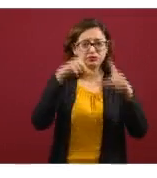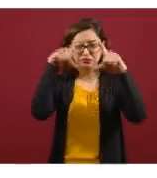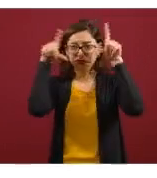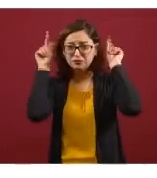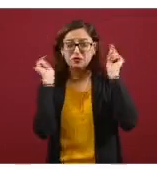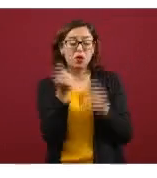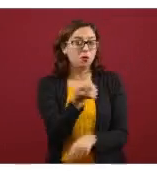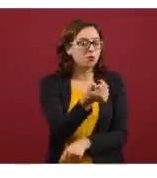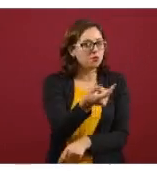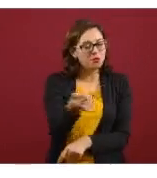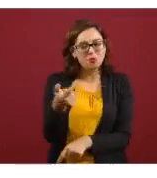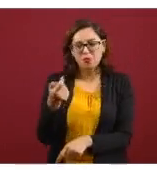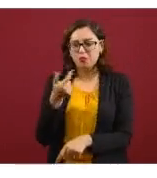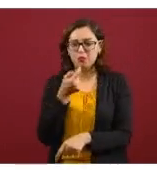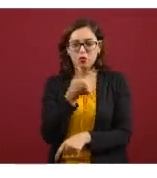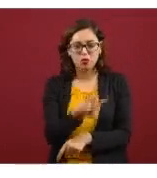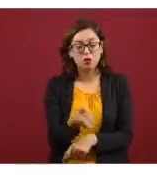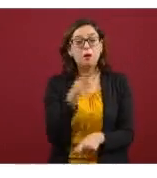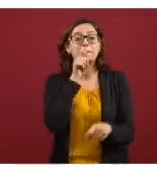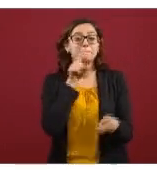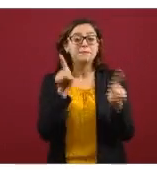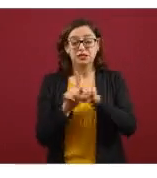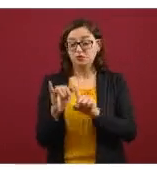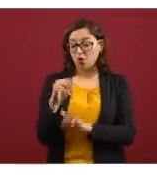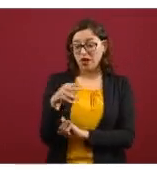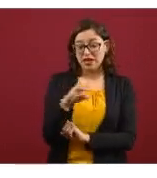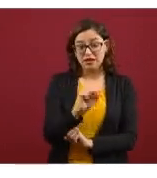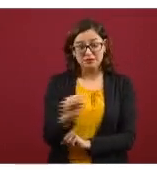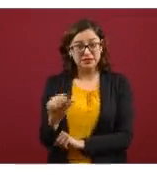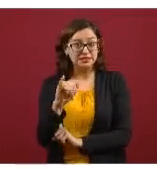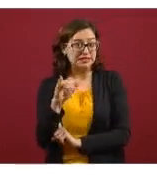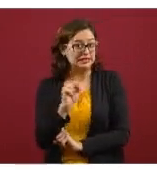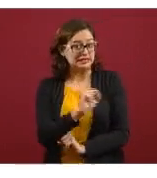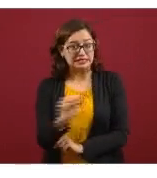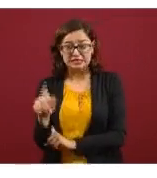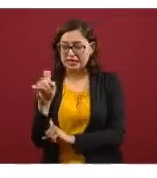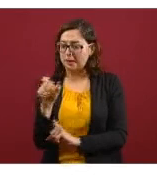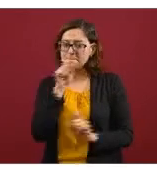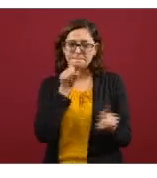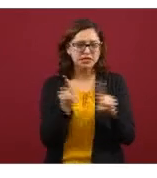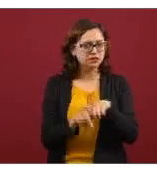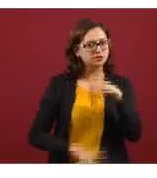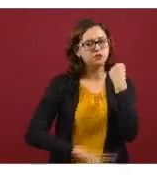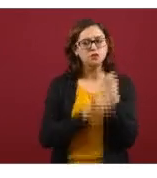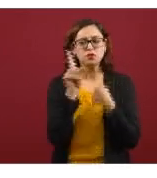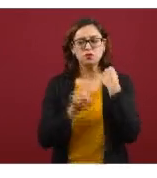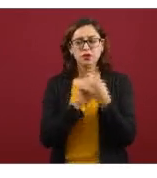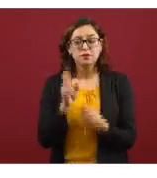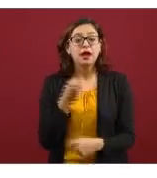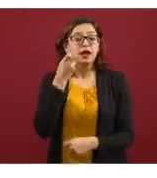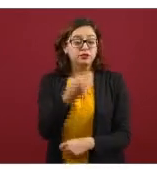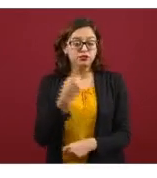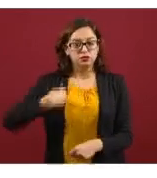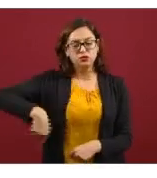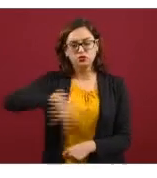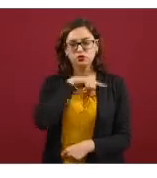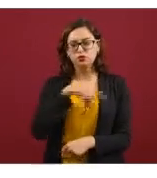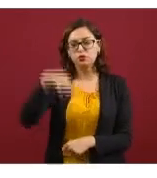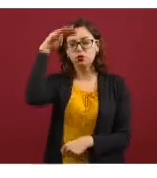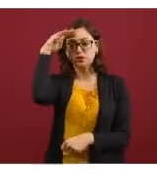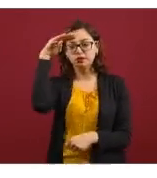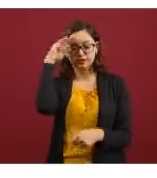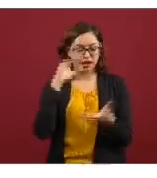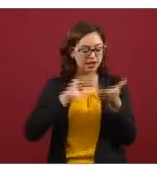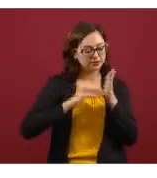se extienden al INS y al ISSSTE. Ante ello, se ha elaborado un plan estratégico